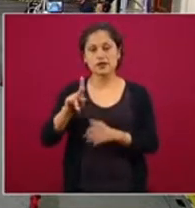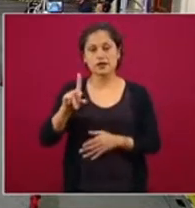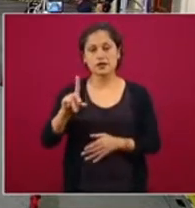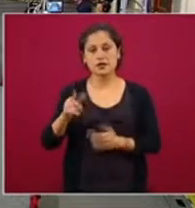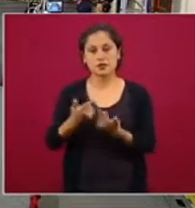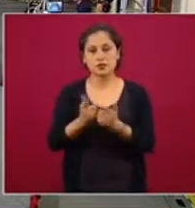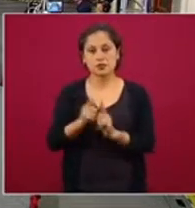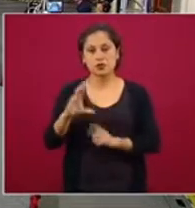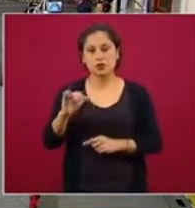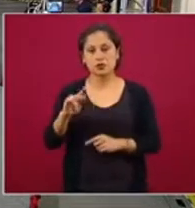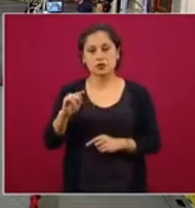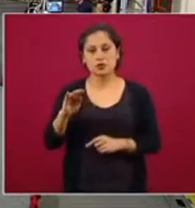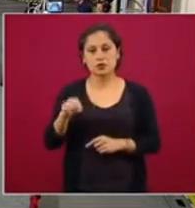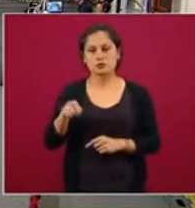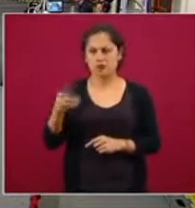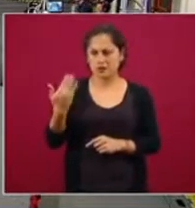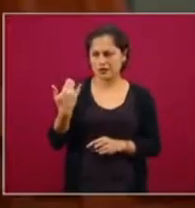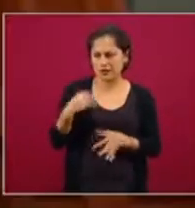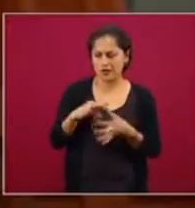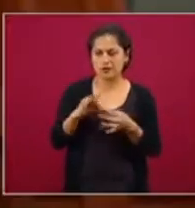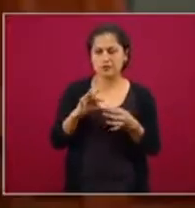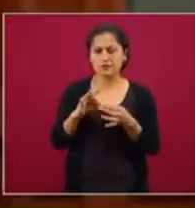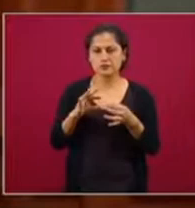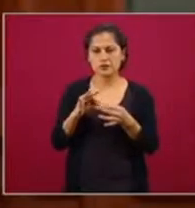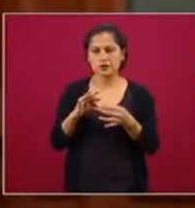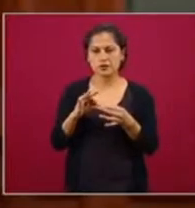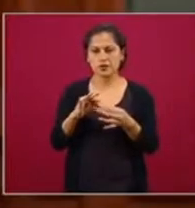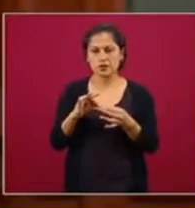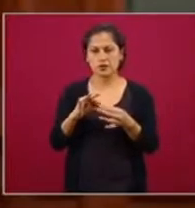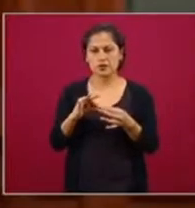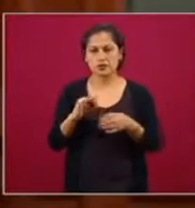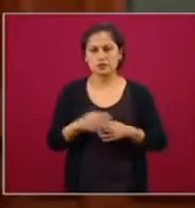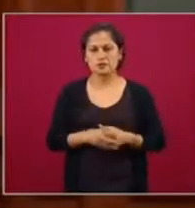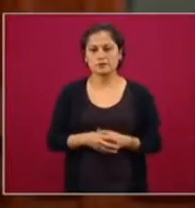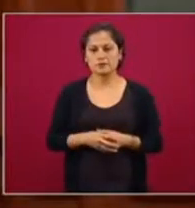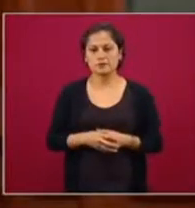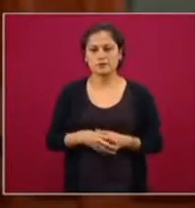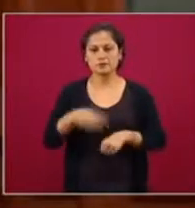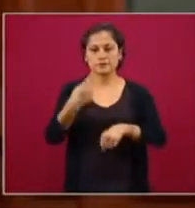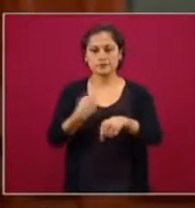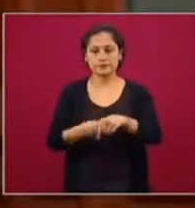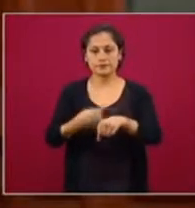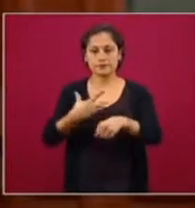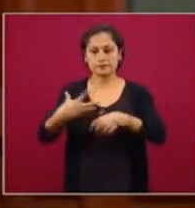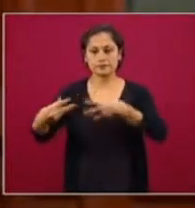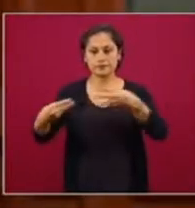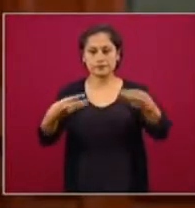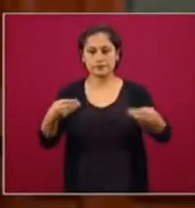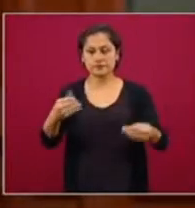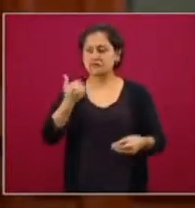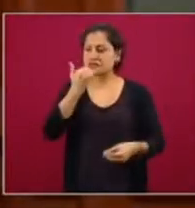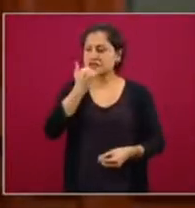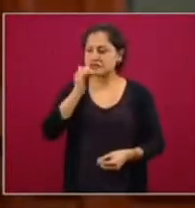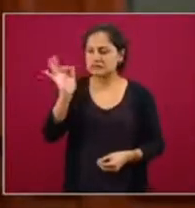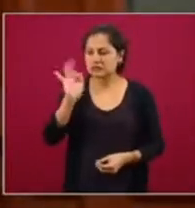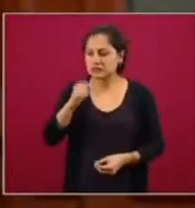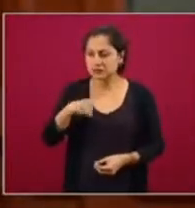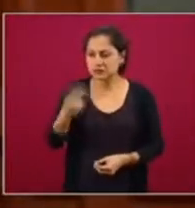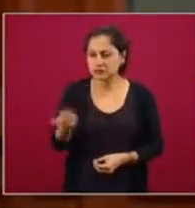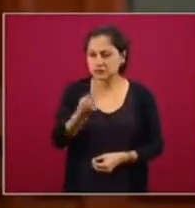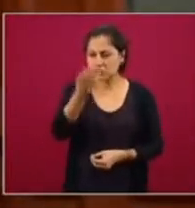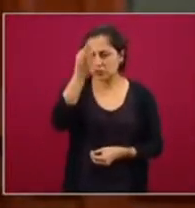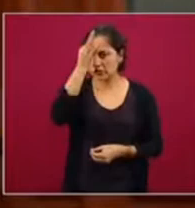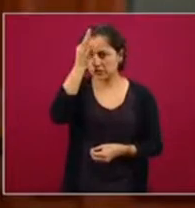Bueno, ahorita que lo que acaba de mencionar precisamente de esta larga epidemia, a lo mejor va a sonar un poquito tonta la pregunta, pero